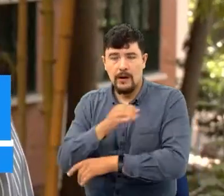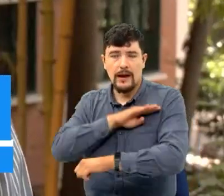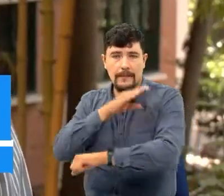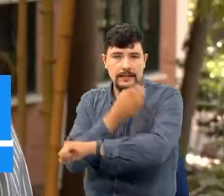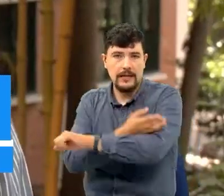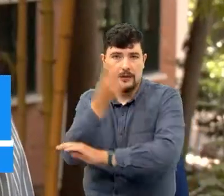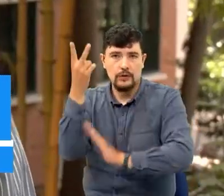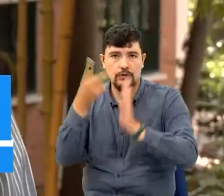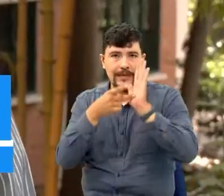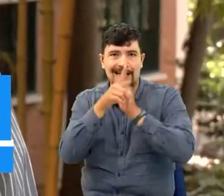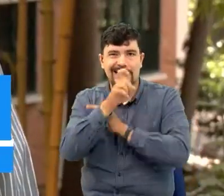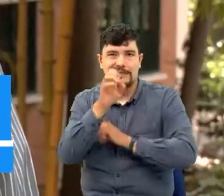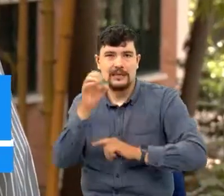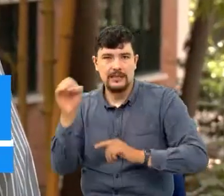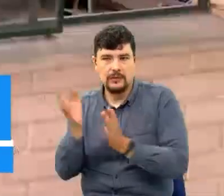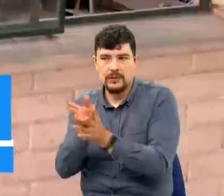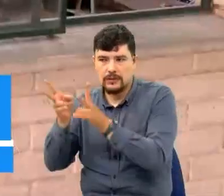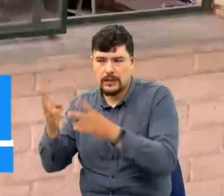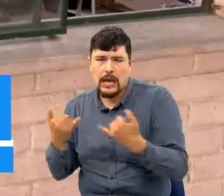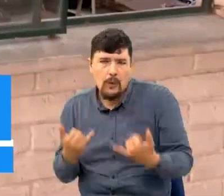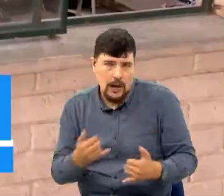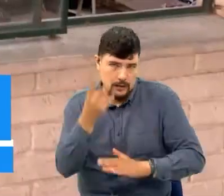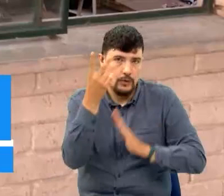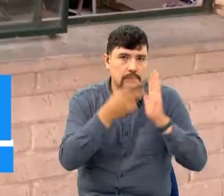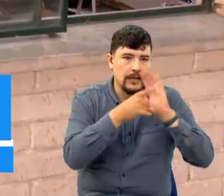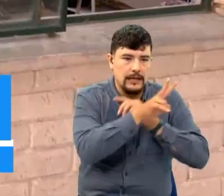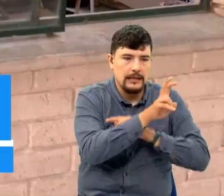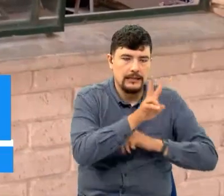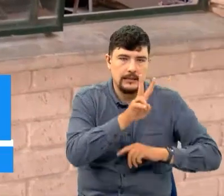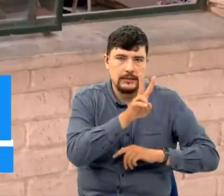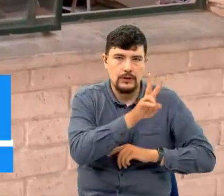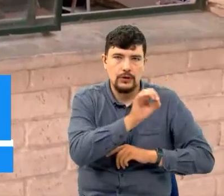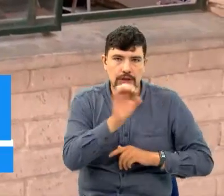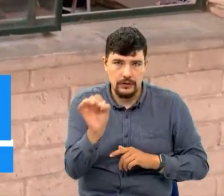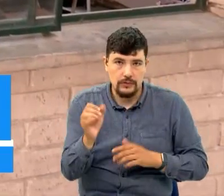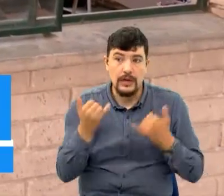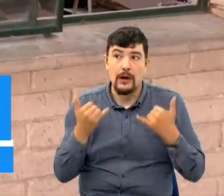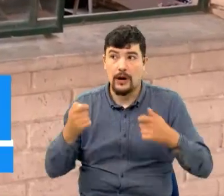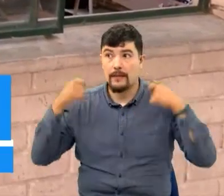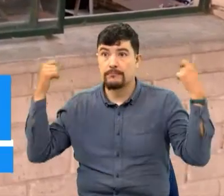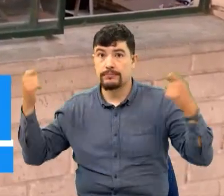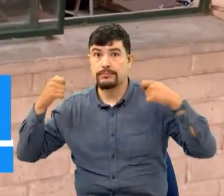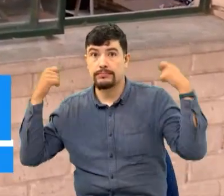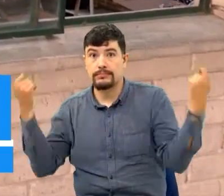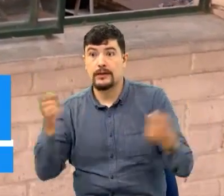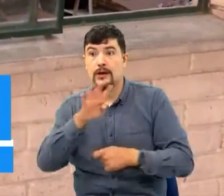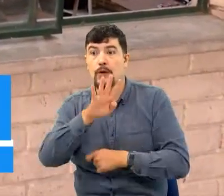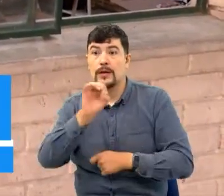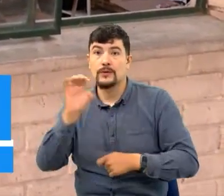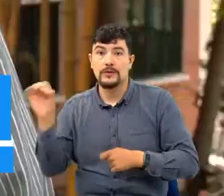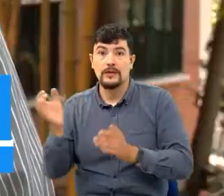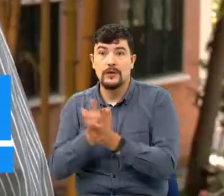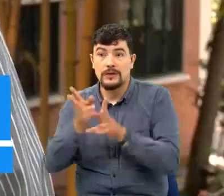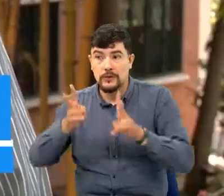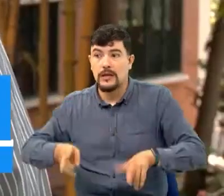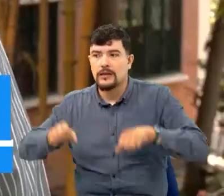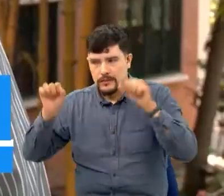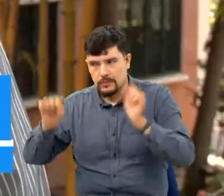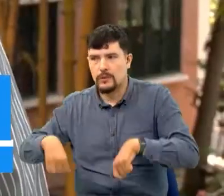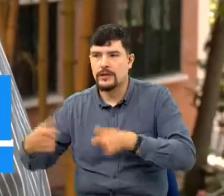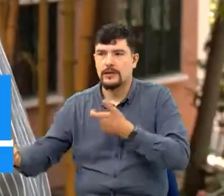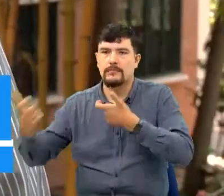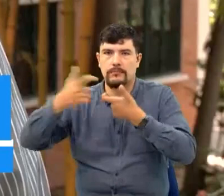momento tenemos 2.200, tenemos la primaria, la secundaria y estamos nosotros ofertando los 400 últimos cupos que hay en todos los